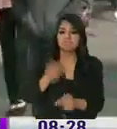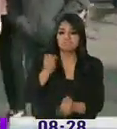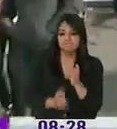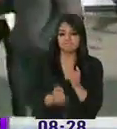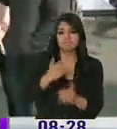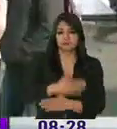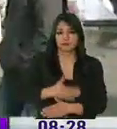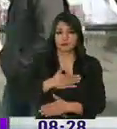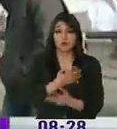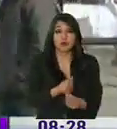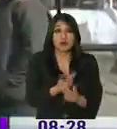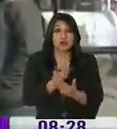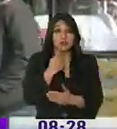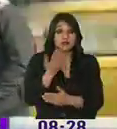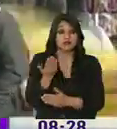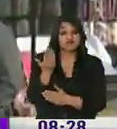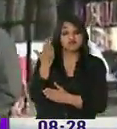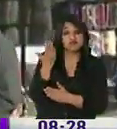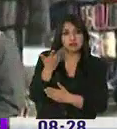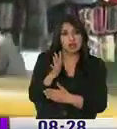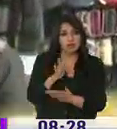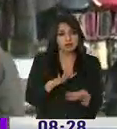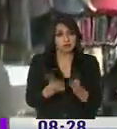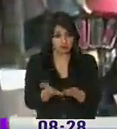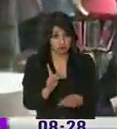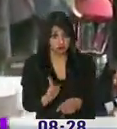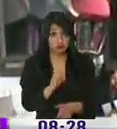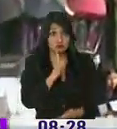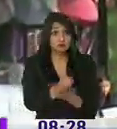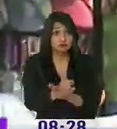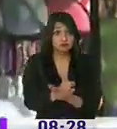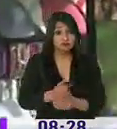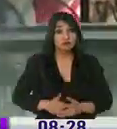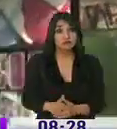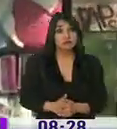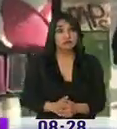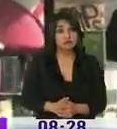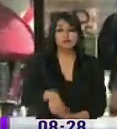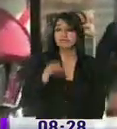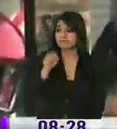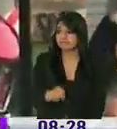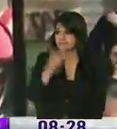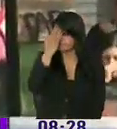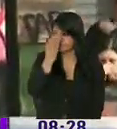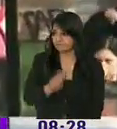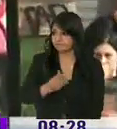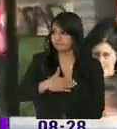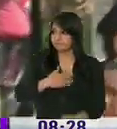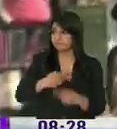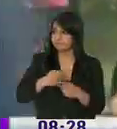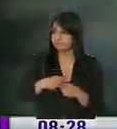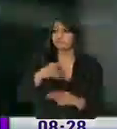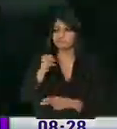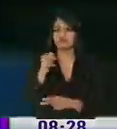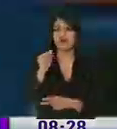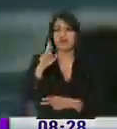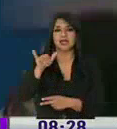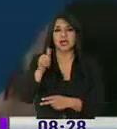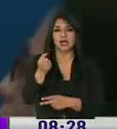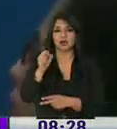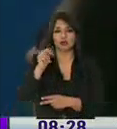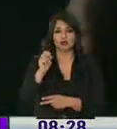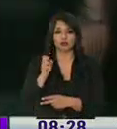Me comentaban que hace poco ya murió alguien aquí en un accidente de tránsito. Sí, buenos días. Mi nombre es María Augusta Arcos. Ya tuvimos